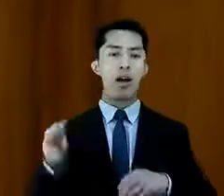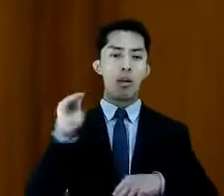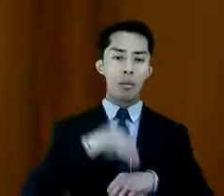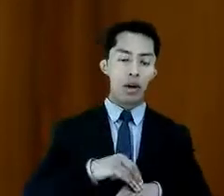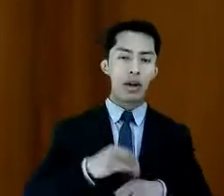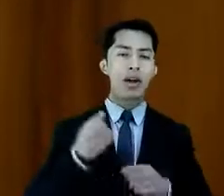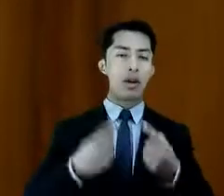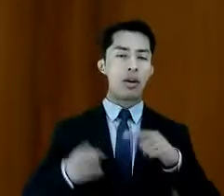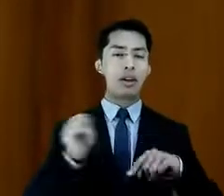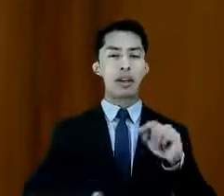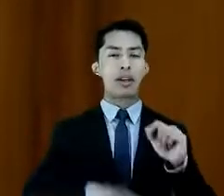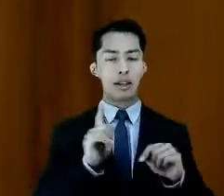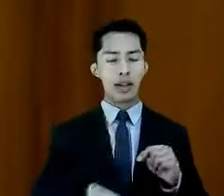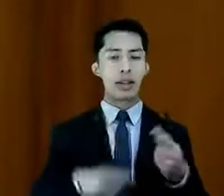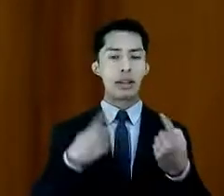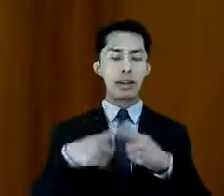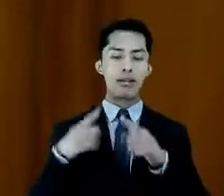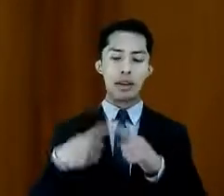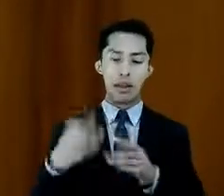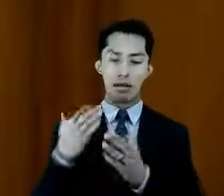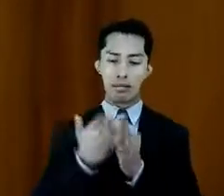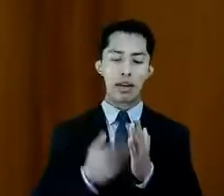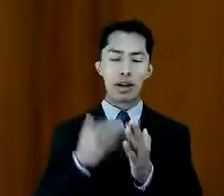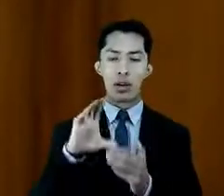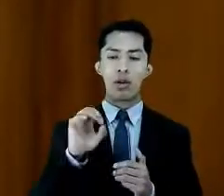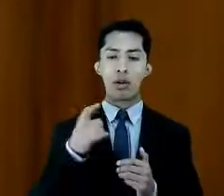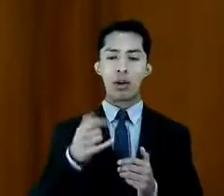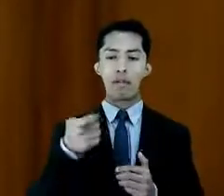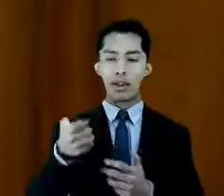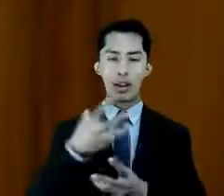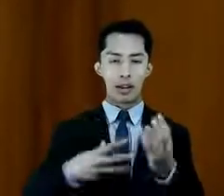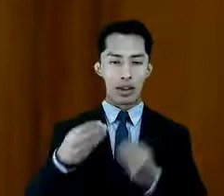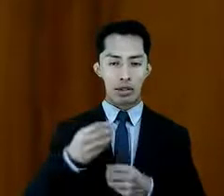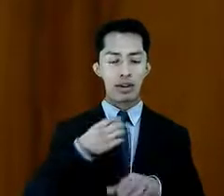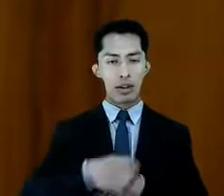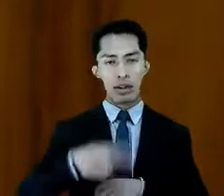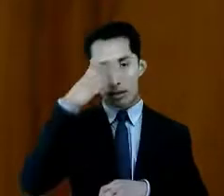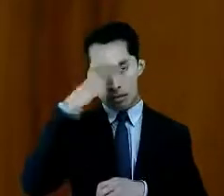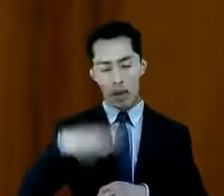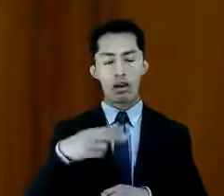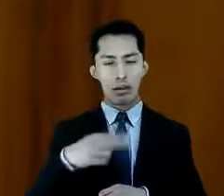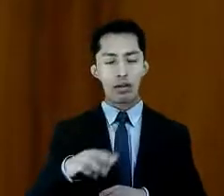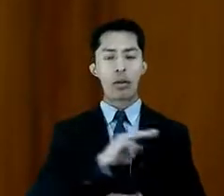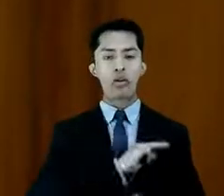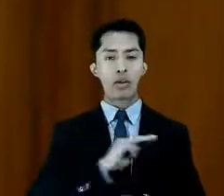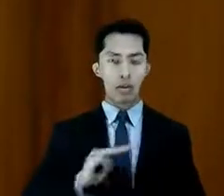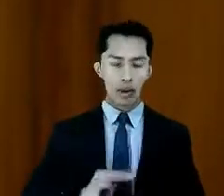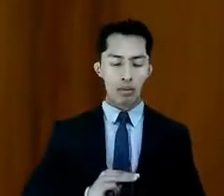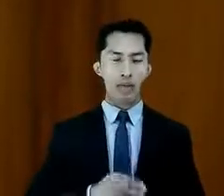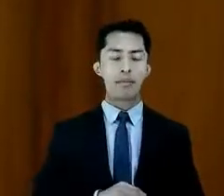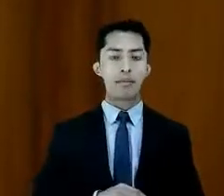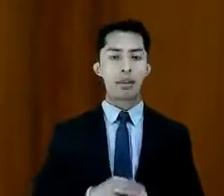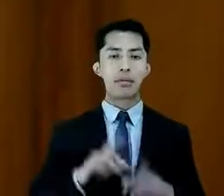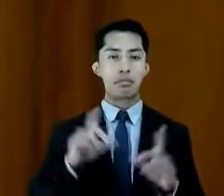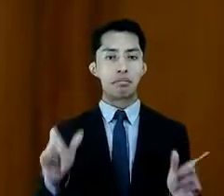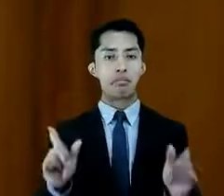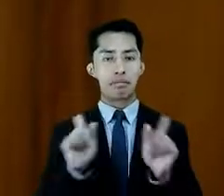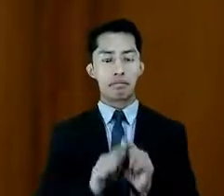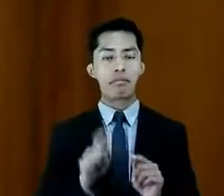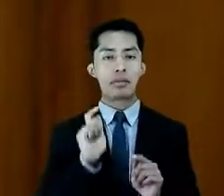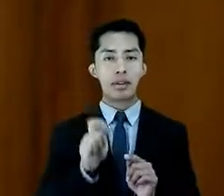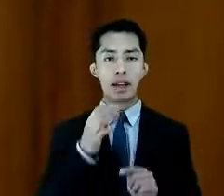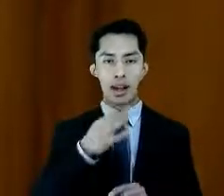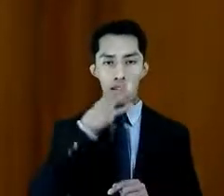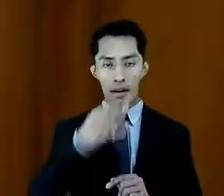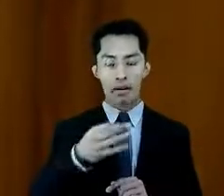y deroga diversas disposiciones del Código Financiero del Estado de México y municipios. Sin otro particular por el